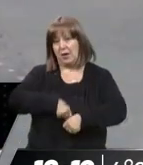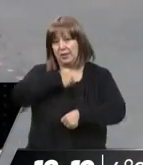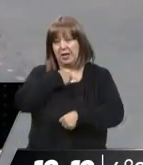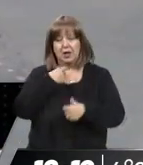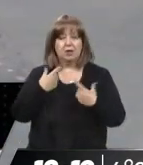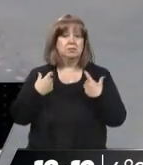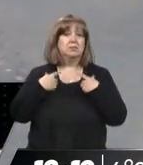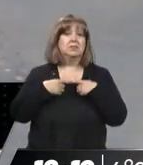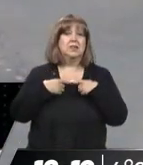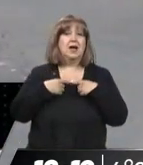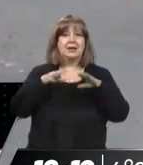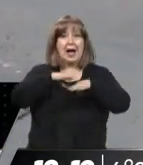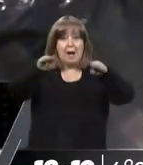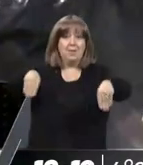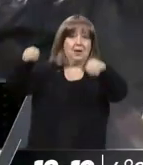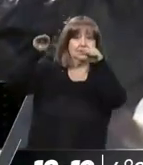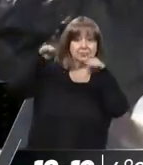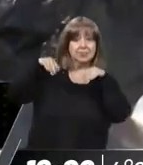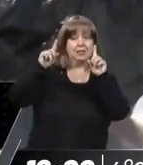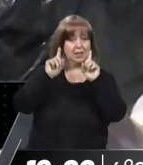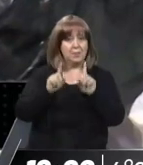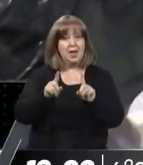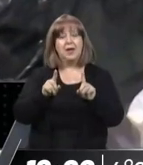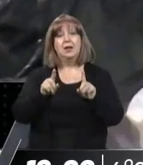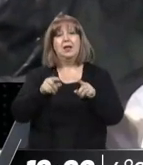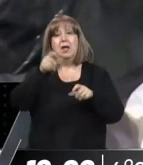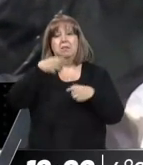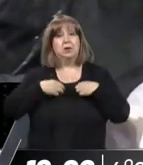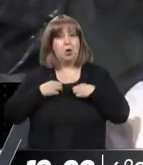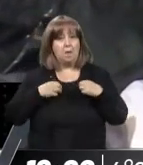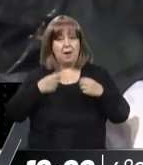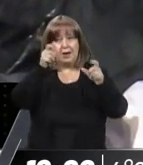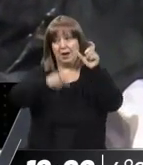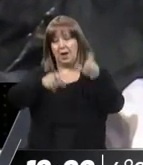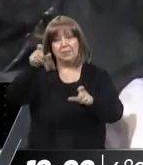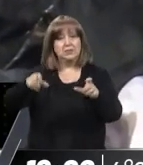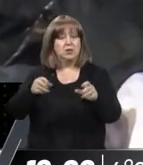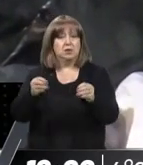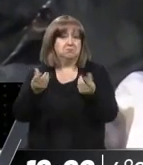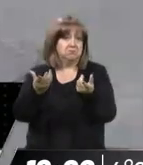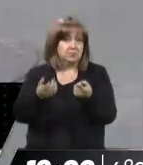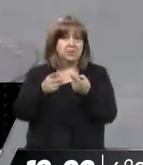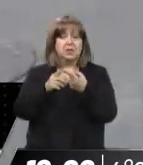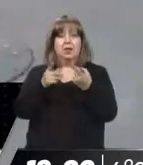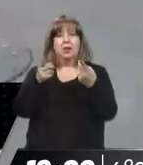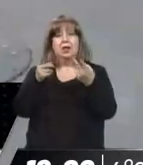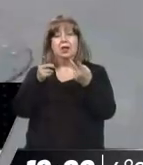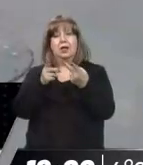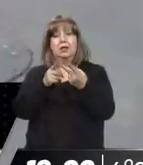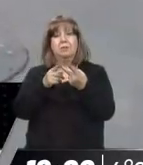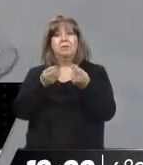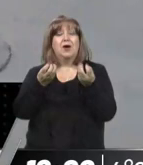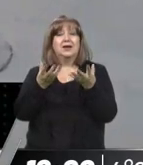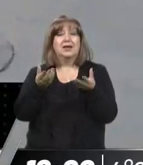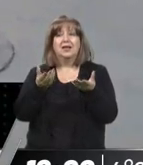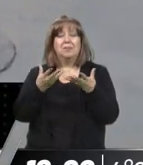sea, desde ropa de cama hasta ropa para la gente y bueno, pedimos todo lo que tenga que ver con estar más